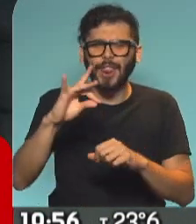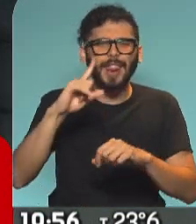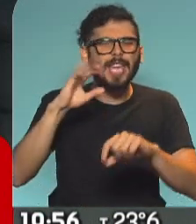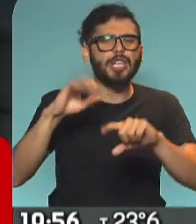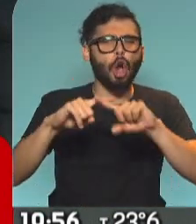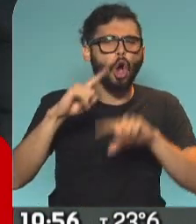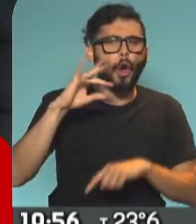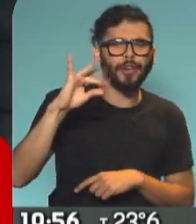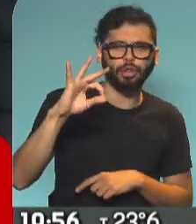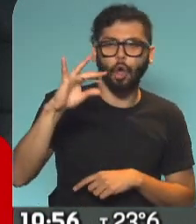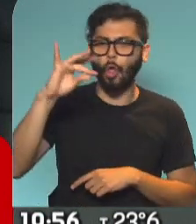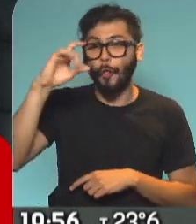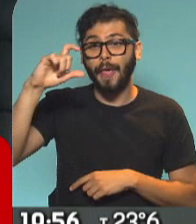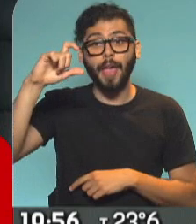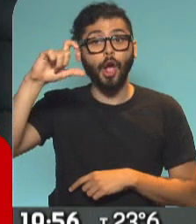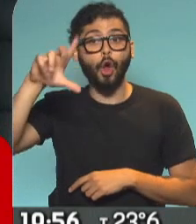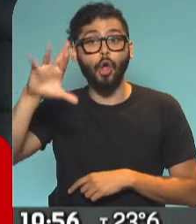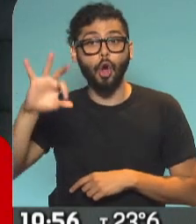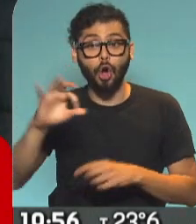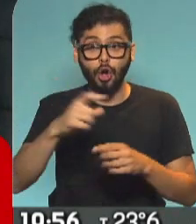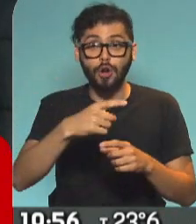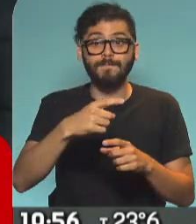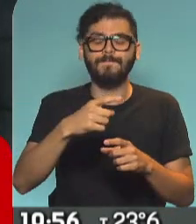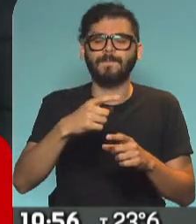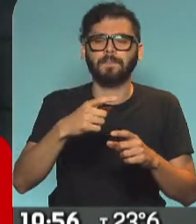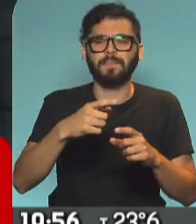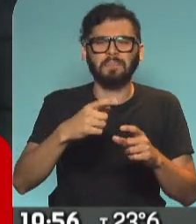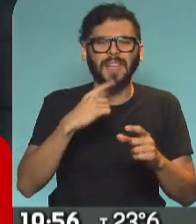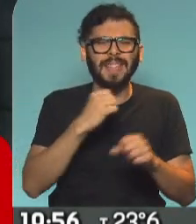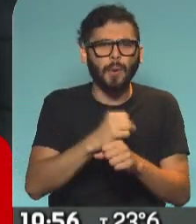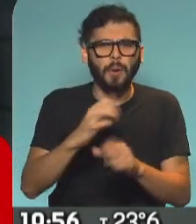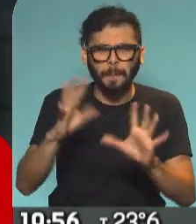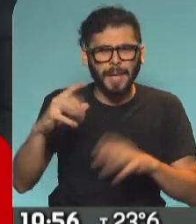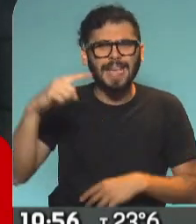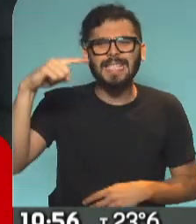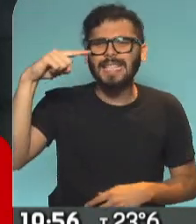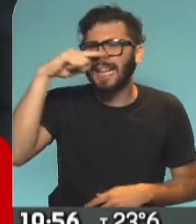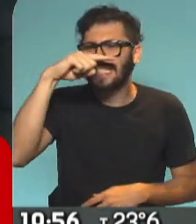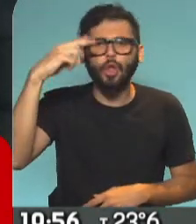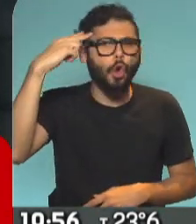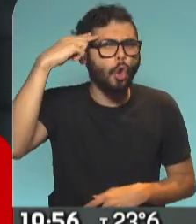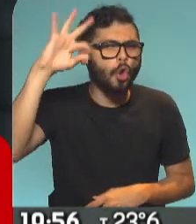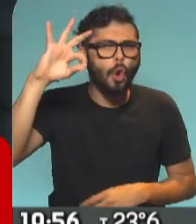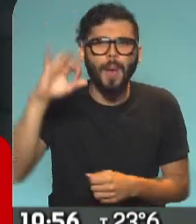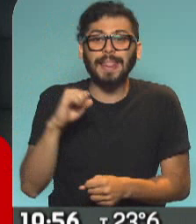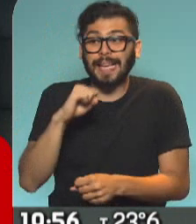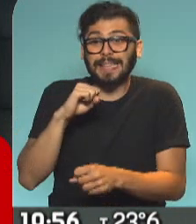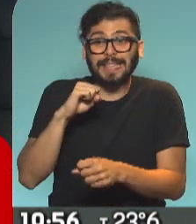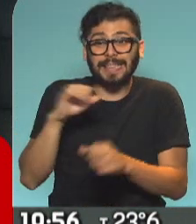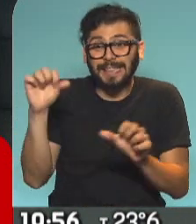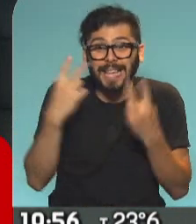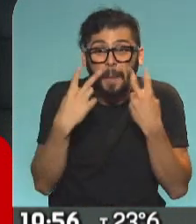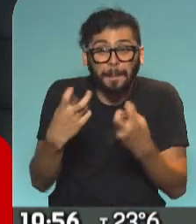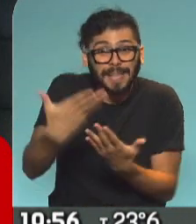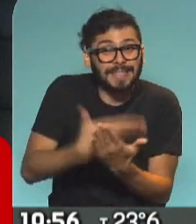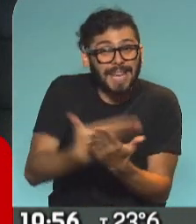cloro. Hay aproximadamente unos 790 trabajos científicos del uso